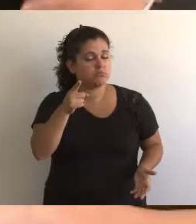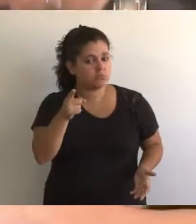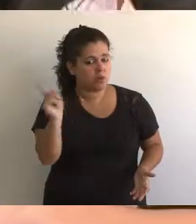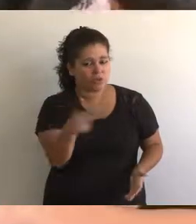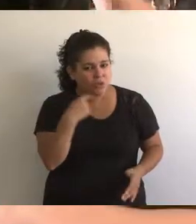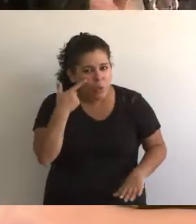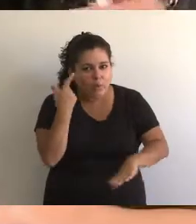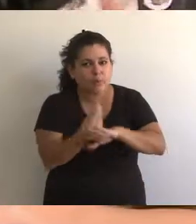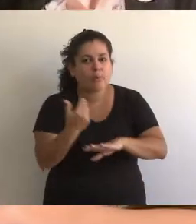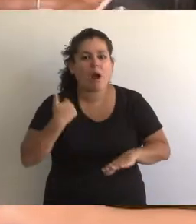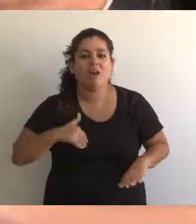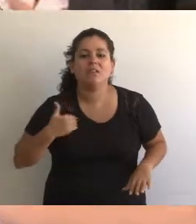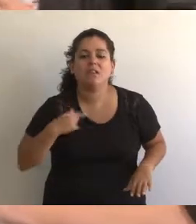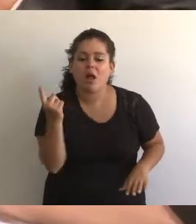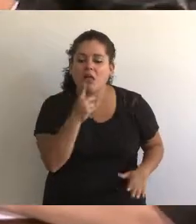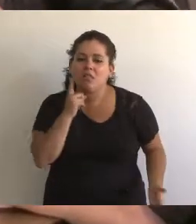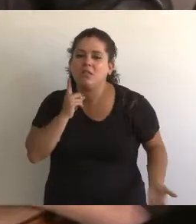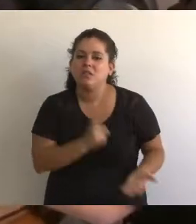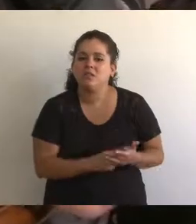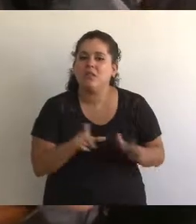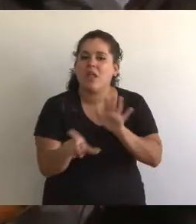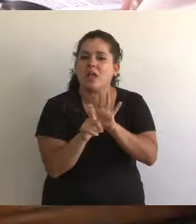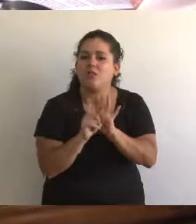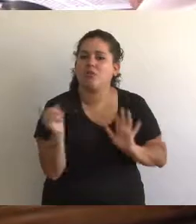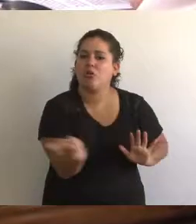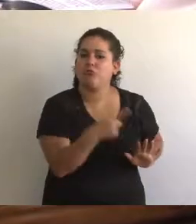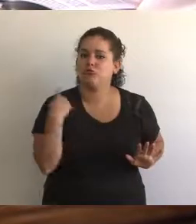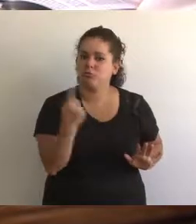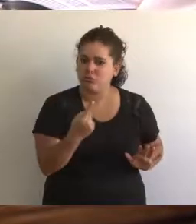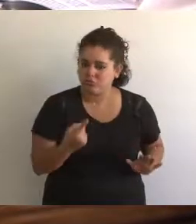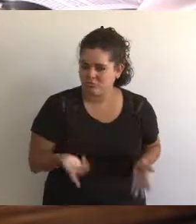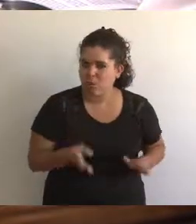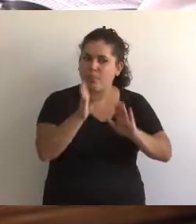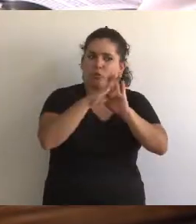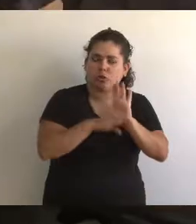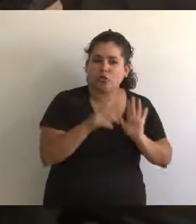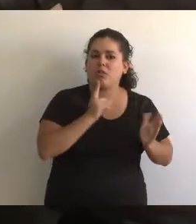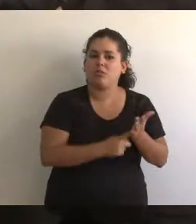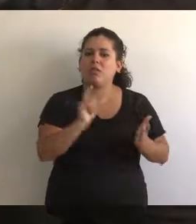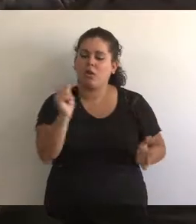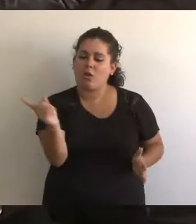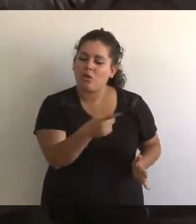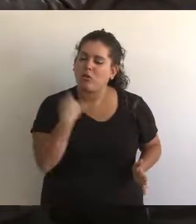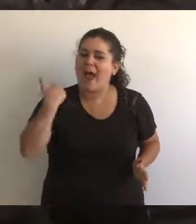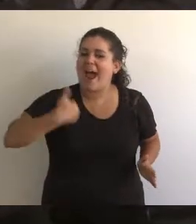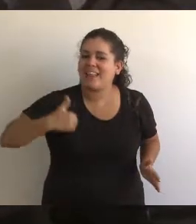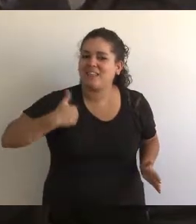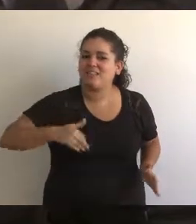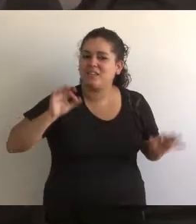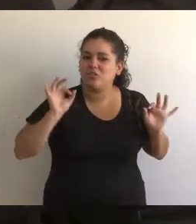nosotros vivimos en la Argentina, las leyes las establecemos nosotros, los protocolos los establecemos los argentinos, y los argentinos